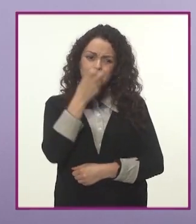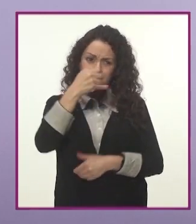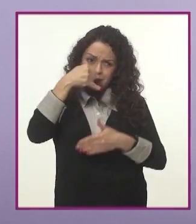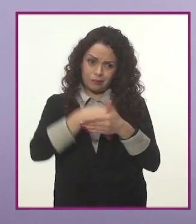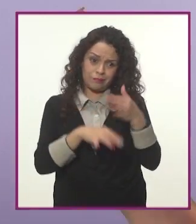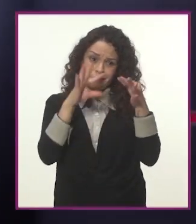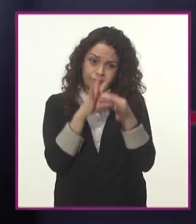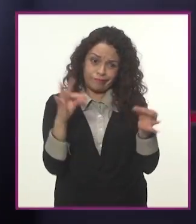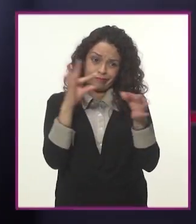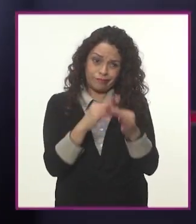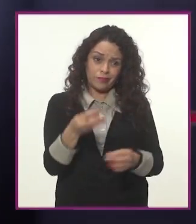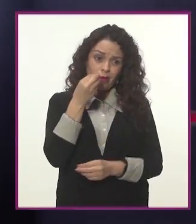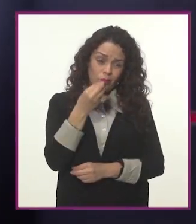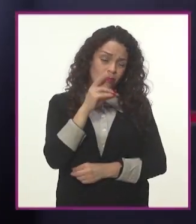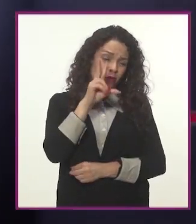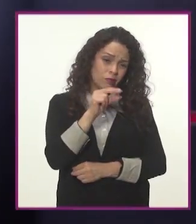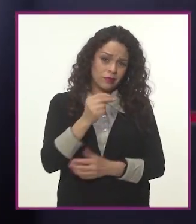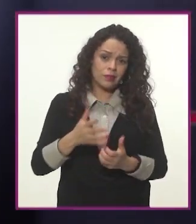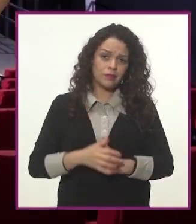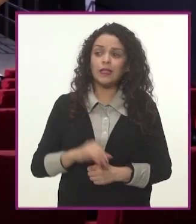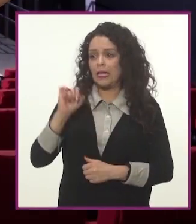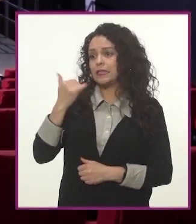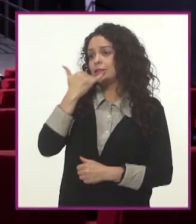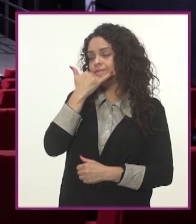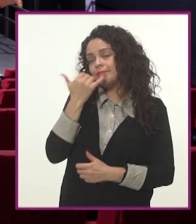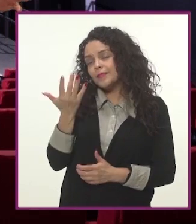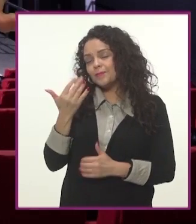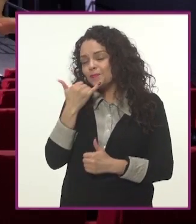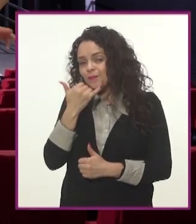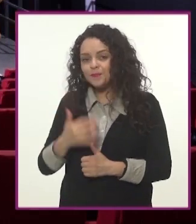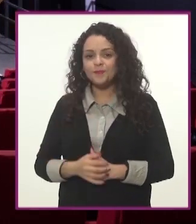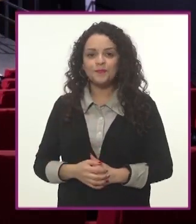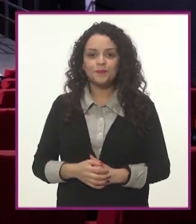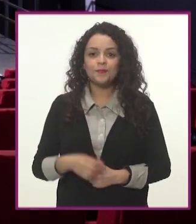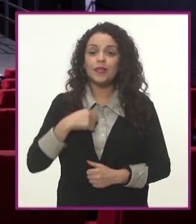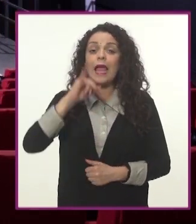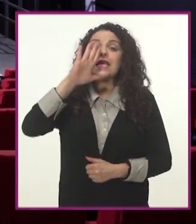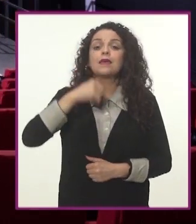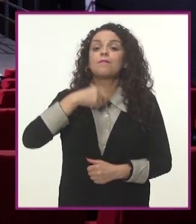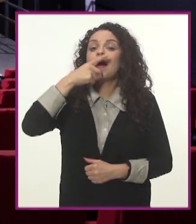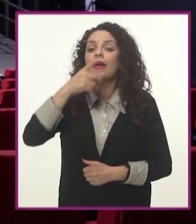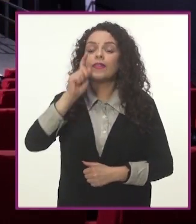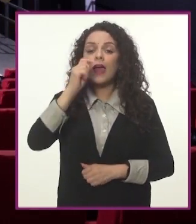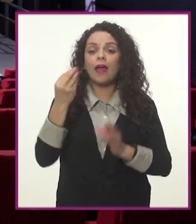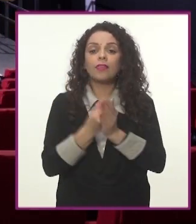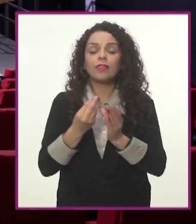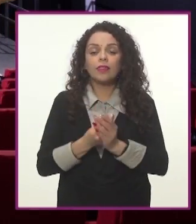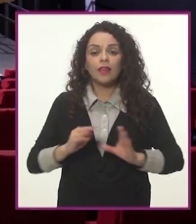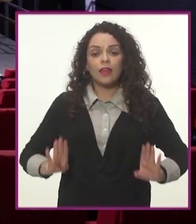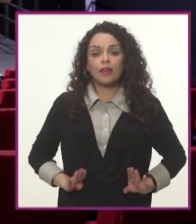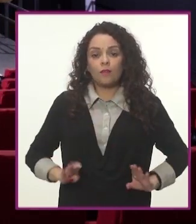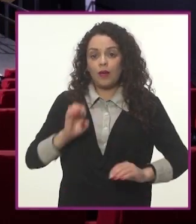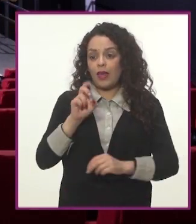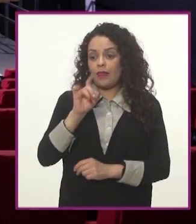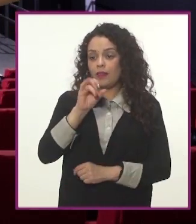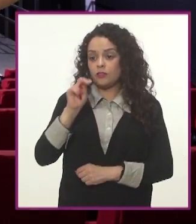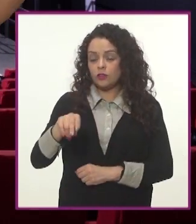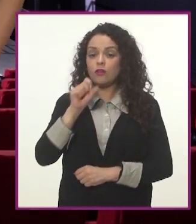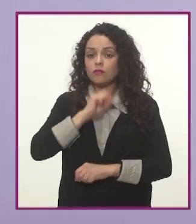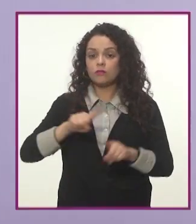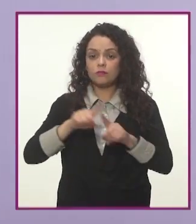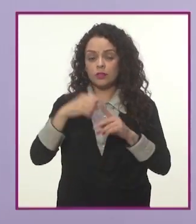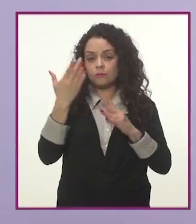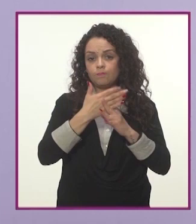teoría? Ay, sí, cierto, me desvié. Lo que iba a decir es que los tipos de edición también se dividen según las